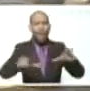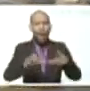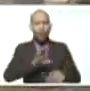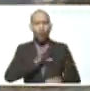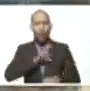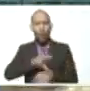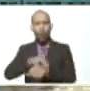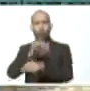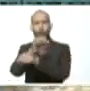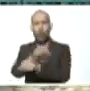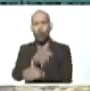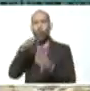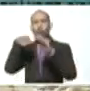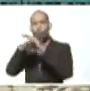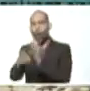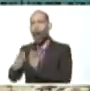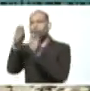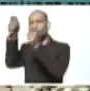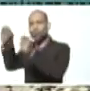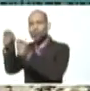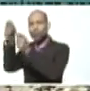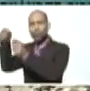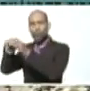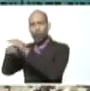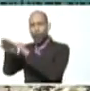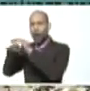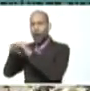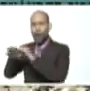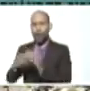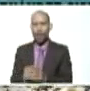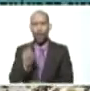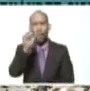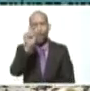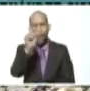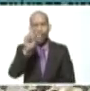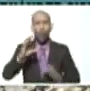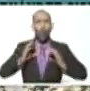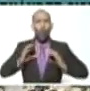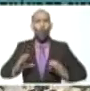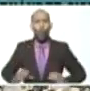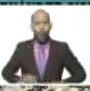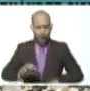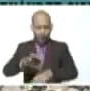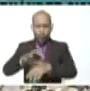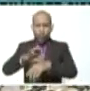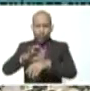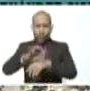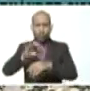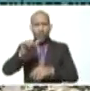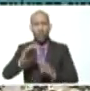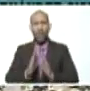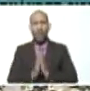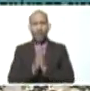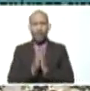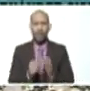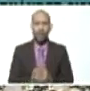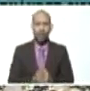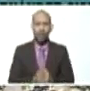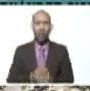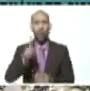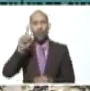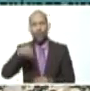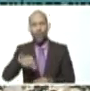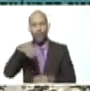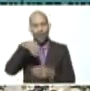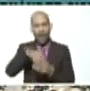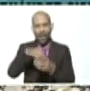se añaden las llamadas reliquias no insignes o pequeños fragmentos del cuerpo de los beatos y de los santos, incluso objetos que han